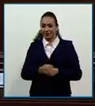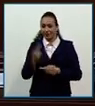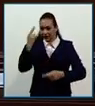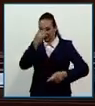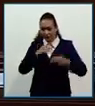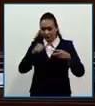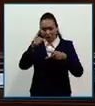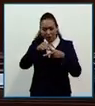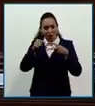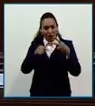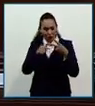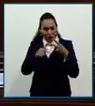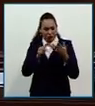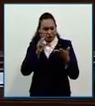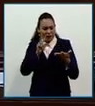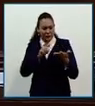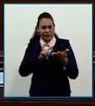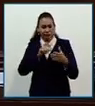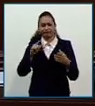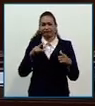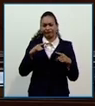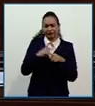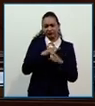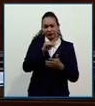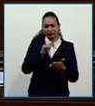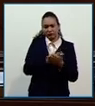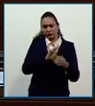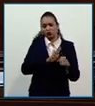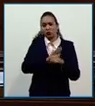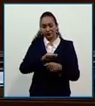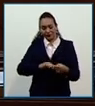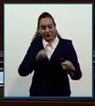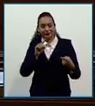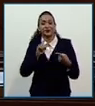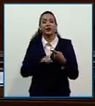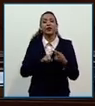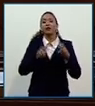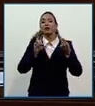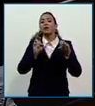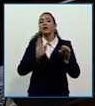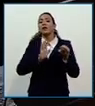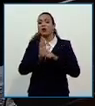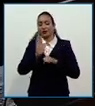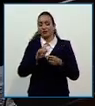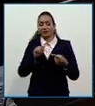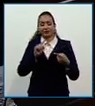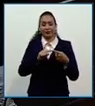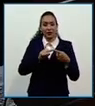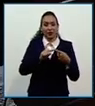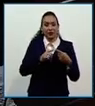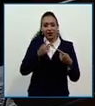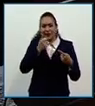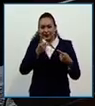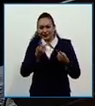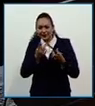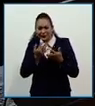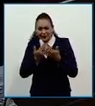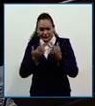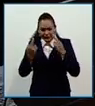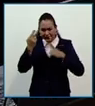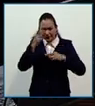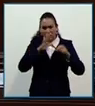dos contradicciones de criterios. La primera de ellas, entre las salas de la Corte, respecto de un recurso de revisión en incidente de suspensión en un